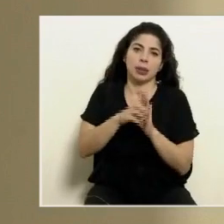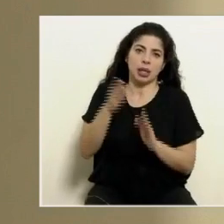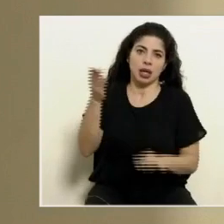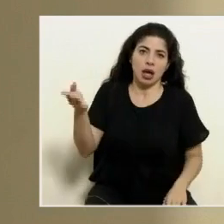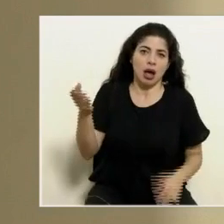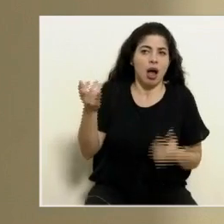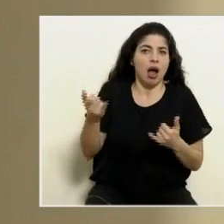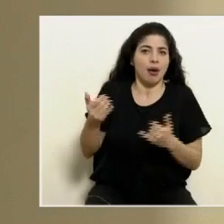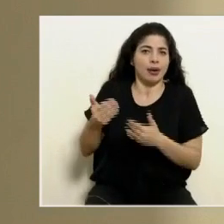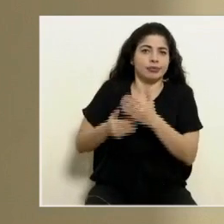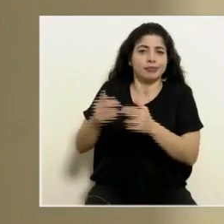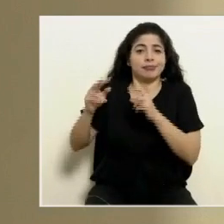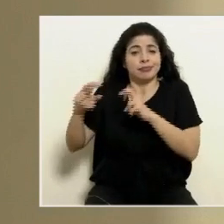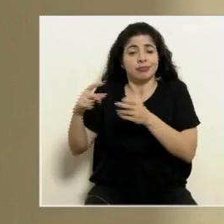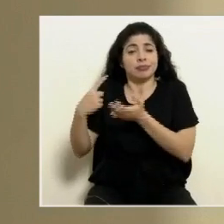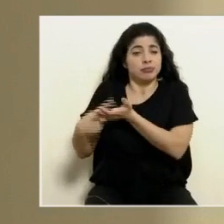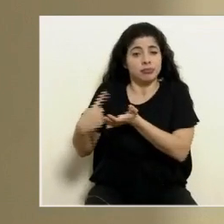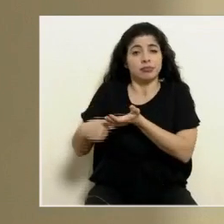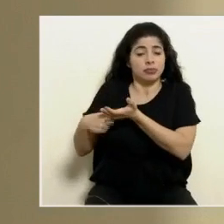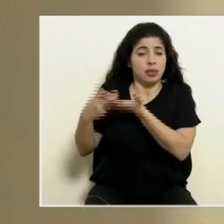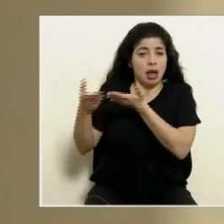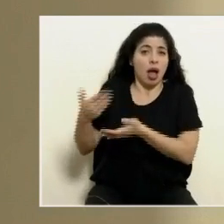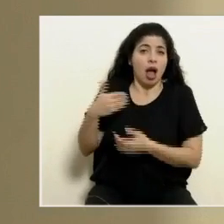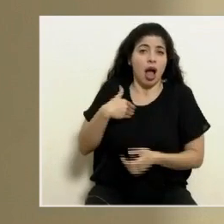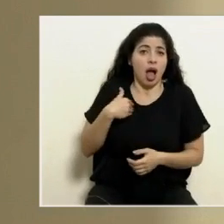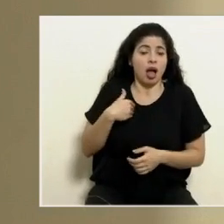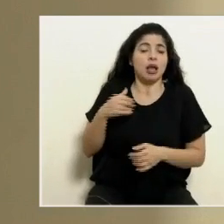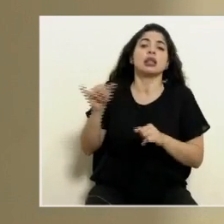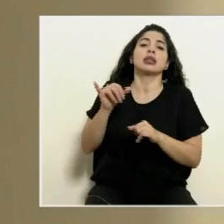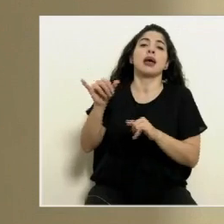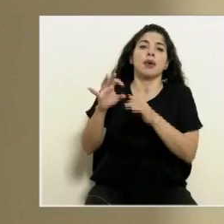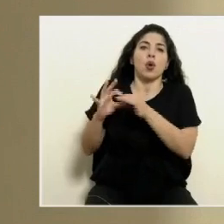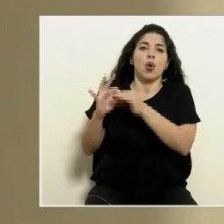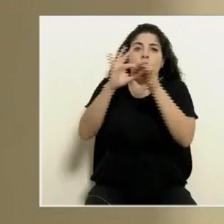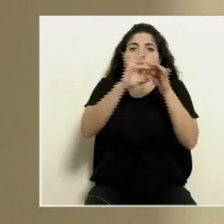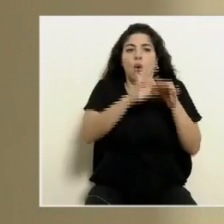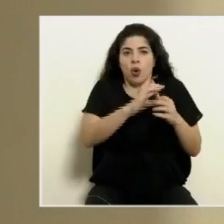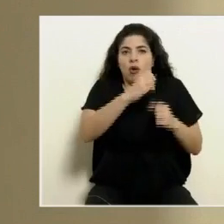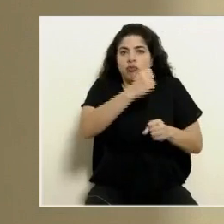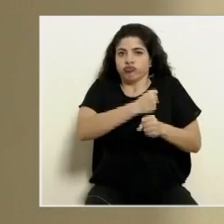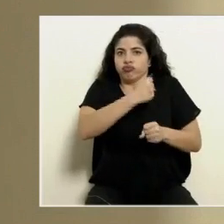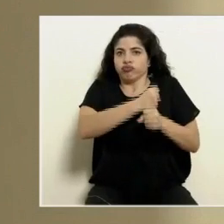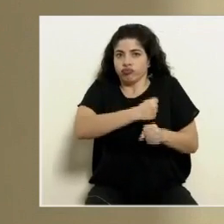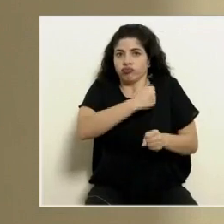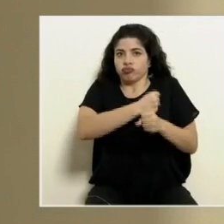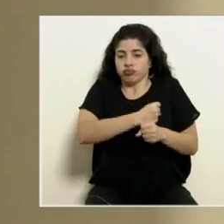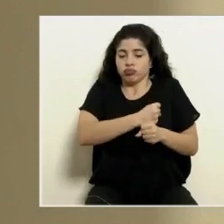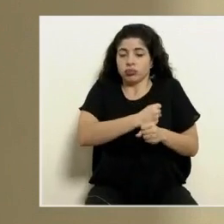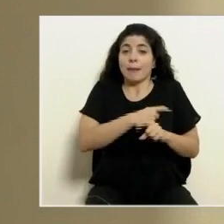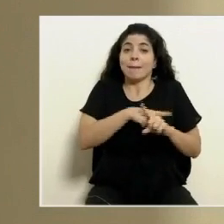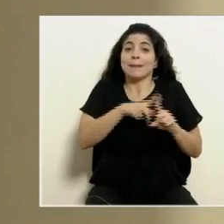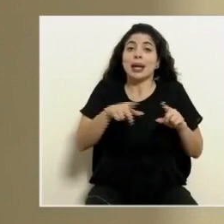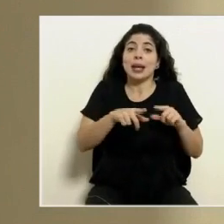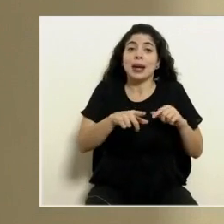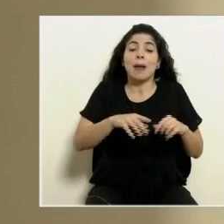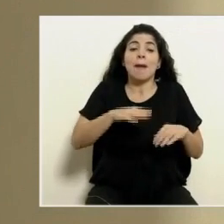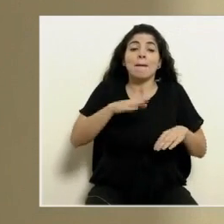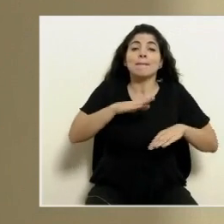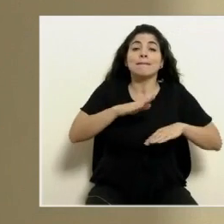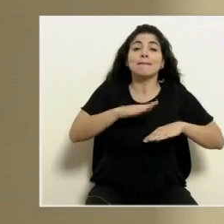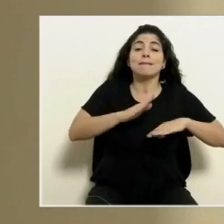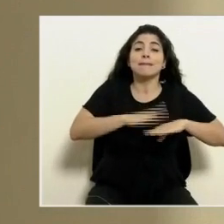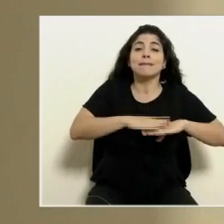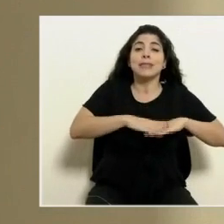en análisis y discusión, que también está en coordinación de este equipo de trabajo. Y en relación con la base mínima contributiva,